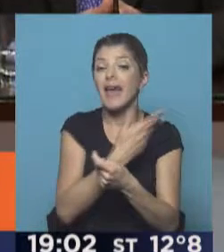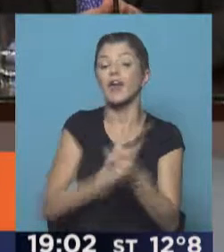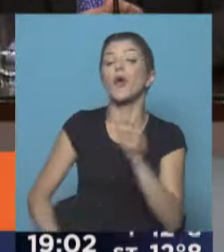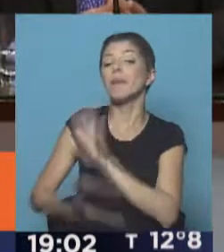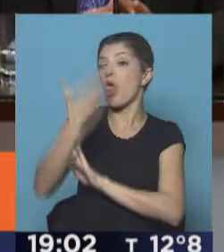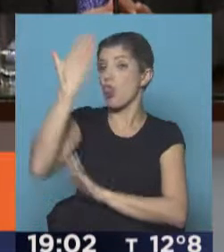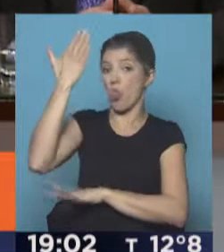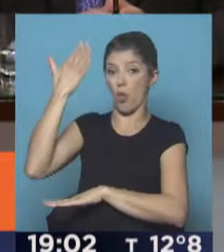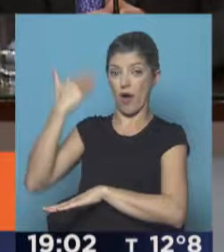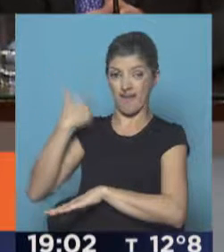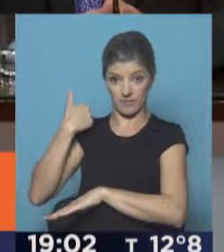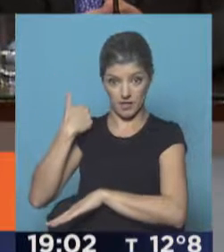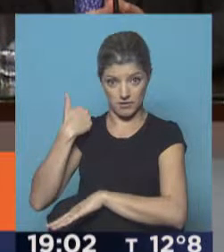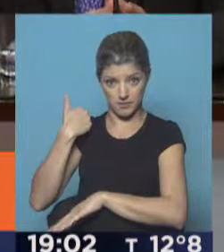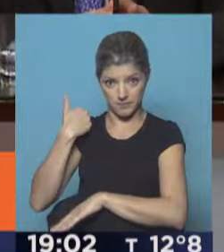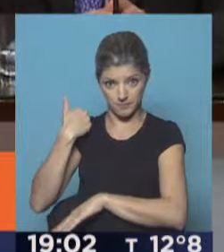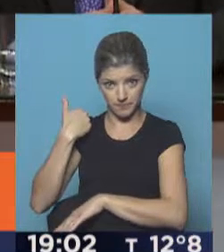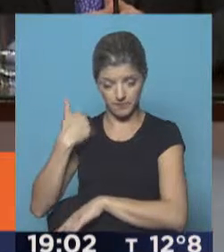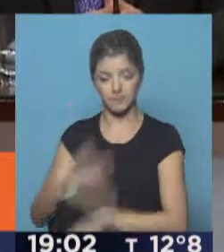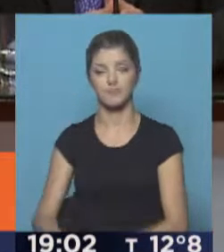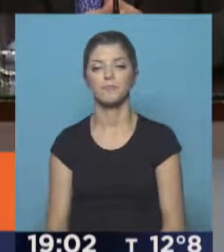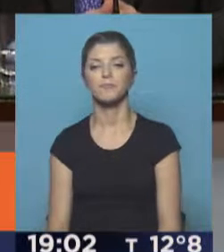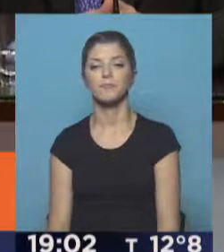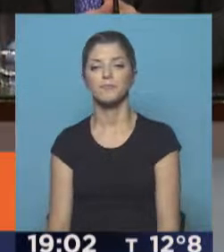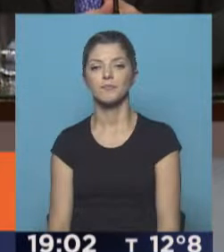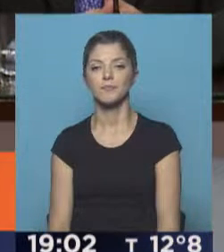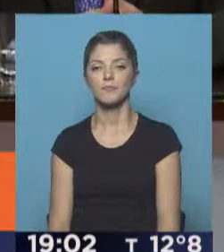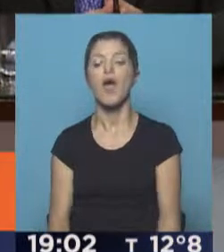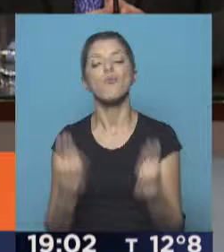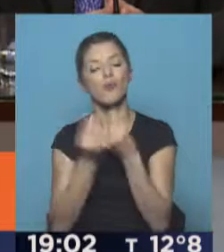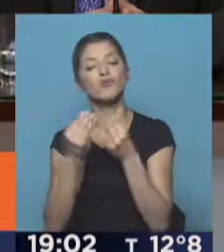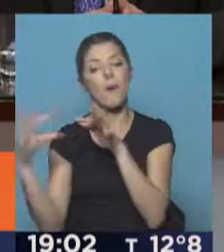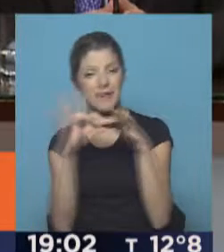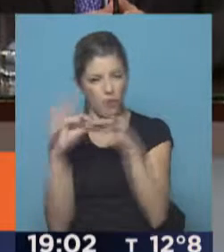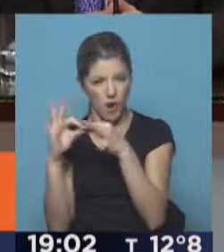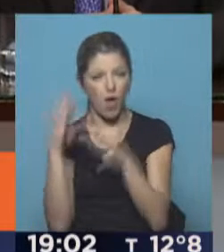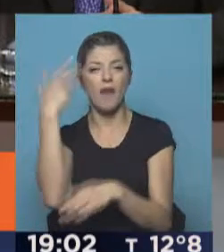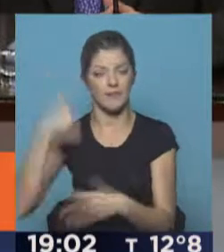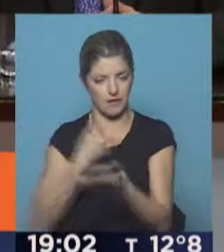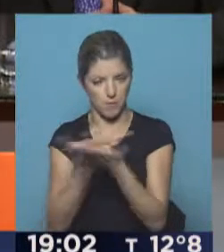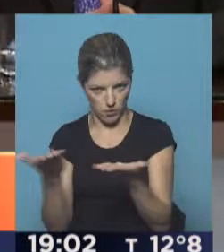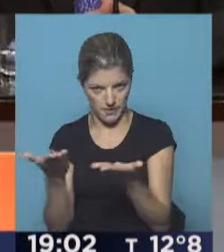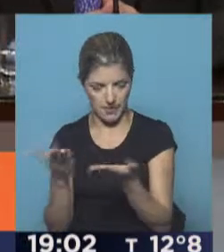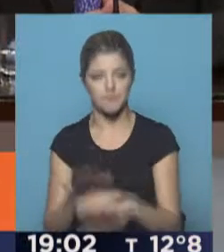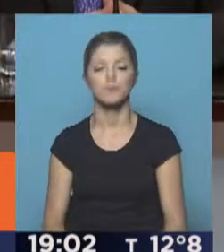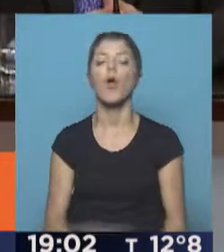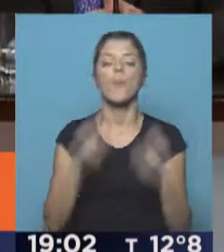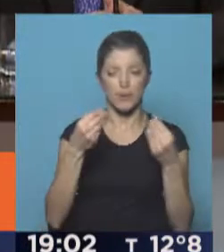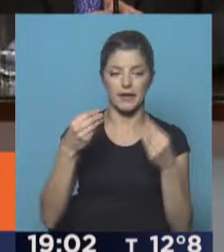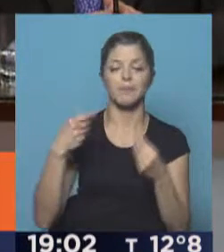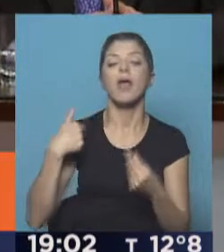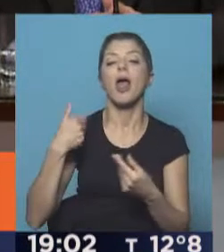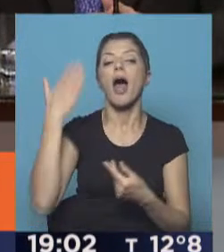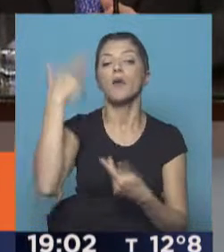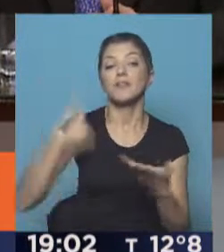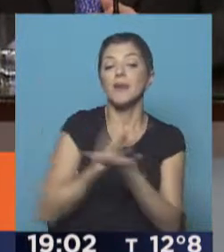pronunciamientos definitivos y mucho tiene que ver también con el tema de las audiencias públicas. En realidad la audiencia pública en principio solo